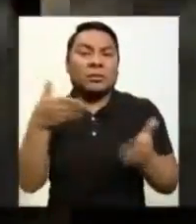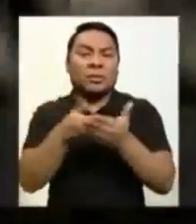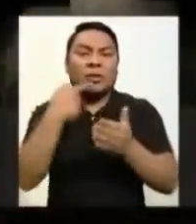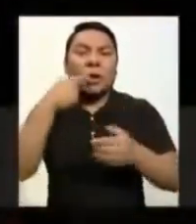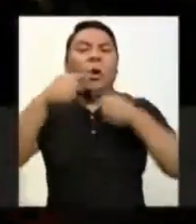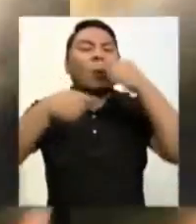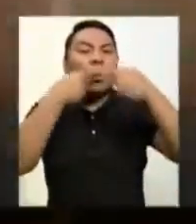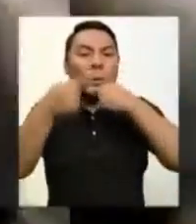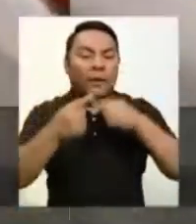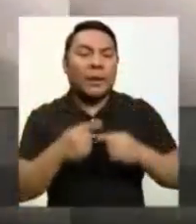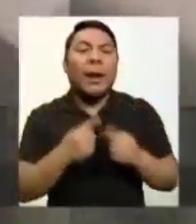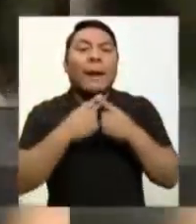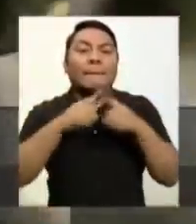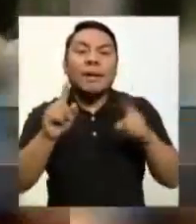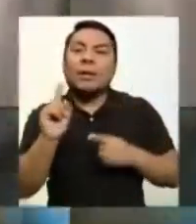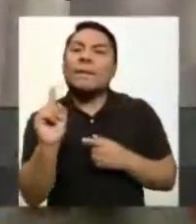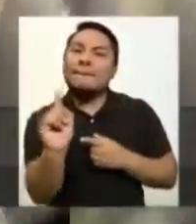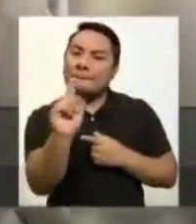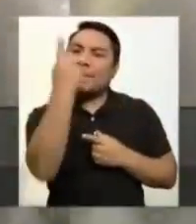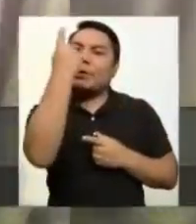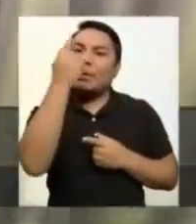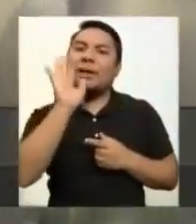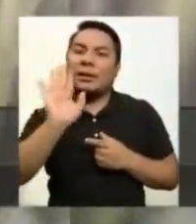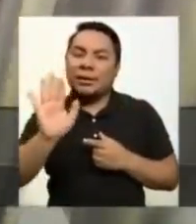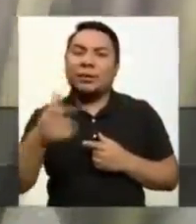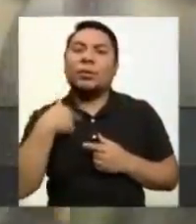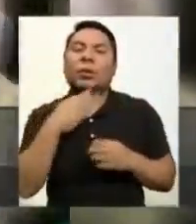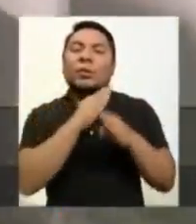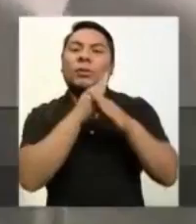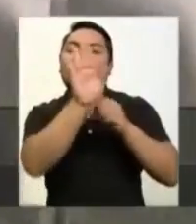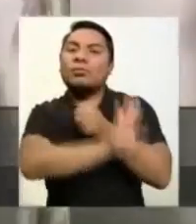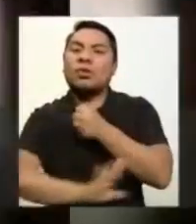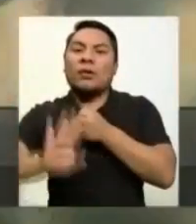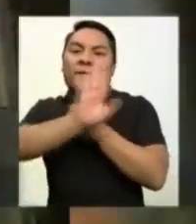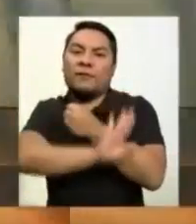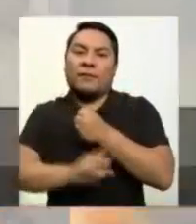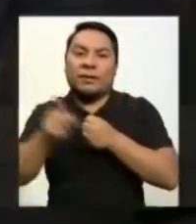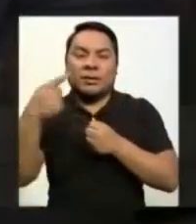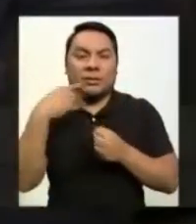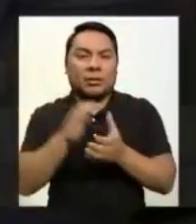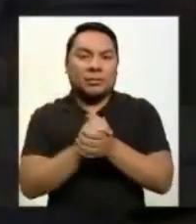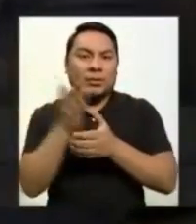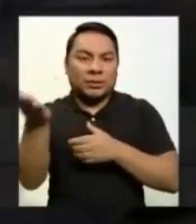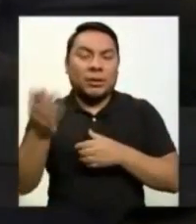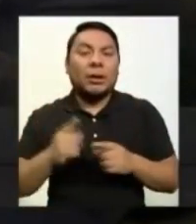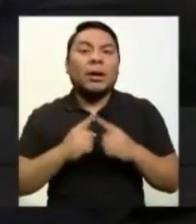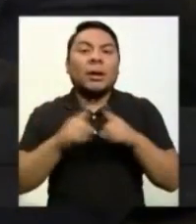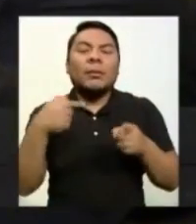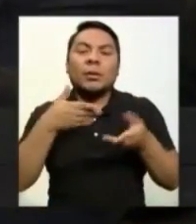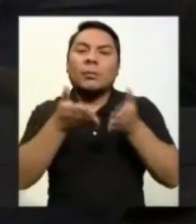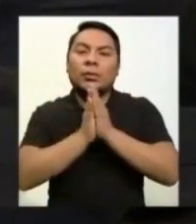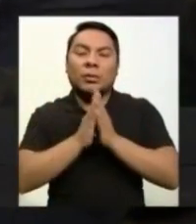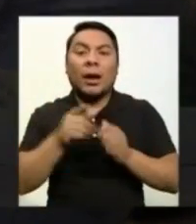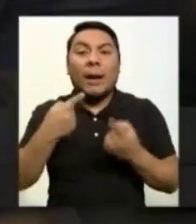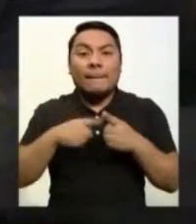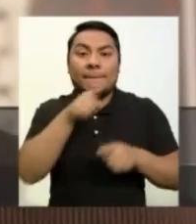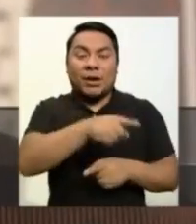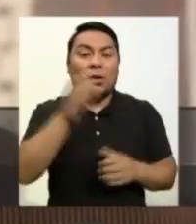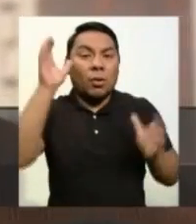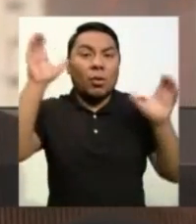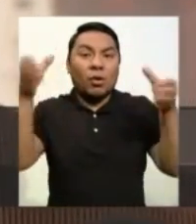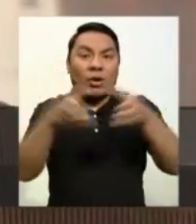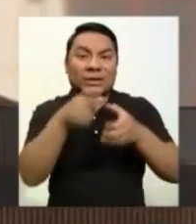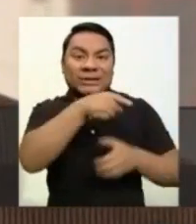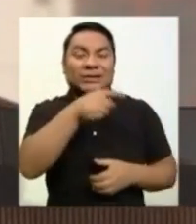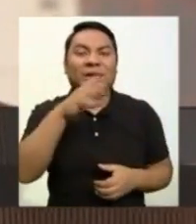contar lo que sabe, le es cómodo que haya una inmunidad a su favor y para gente que trabaja con él. Tal pedido no debe ser aceptado, según el congresista